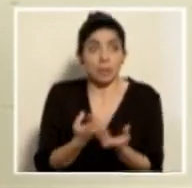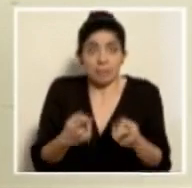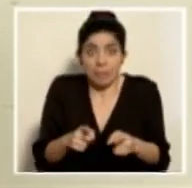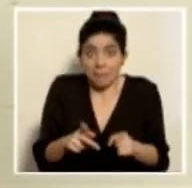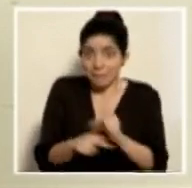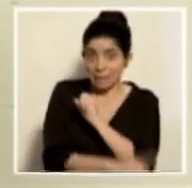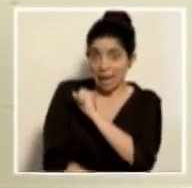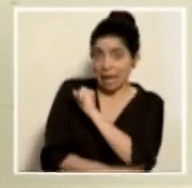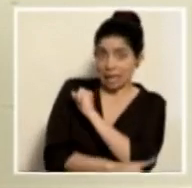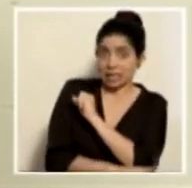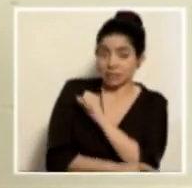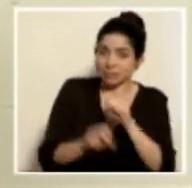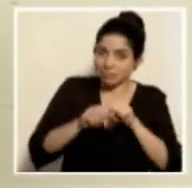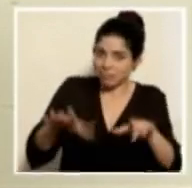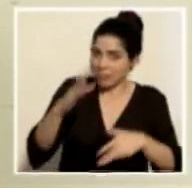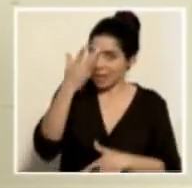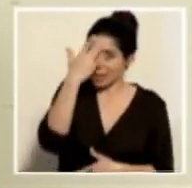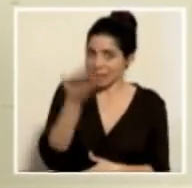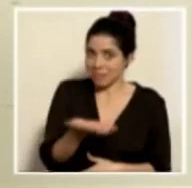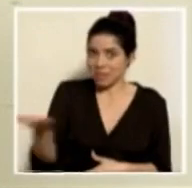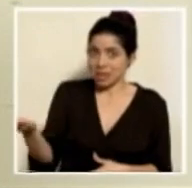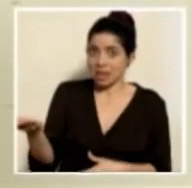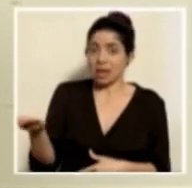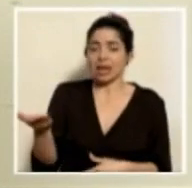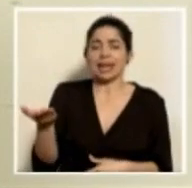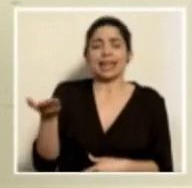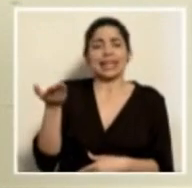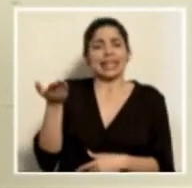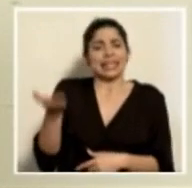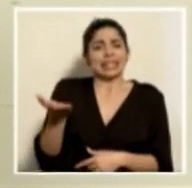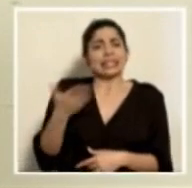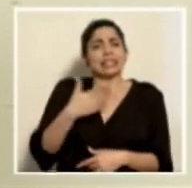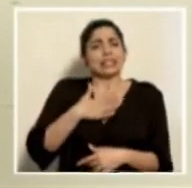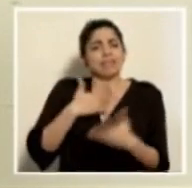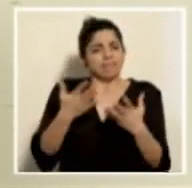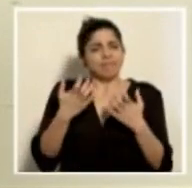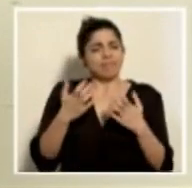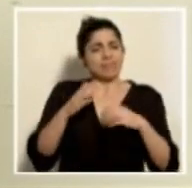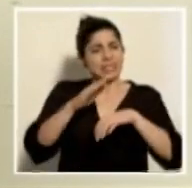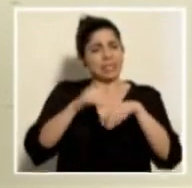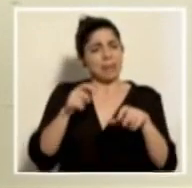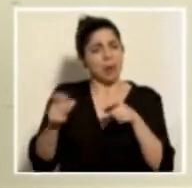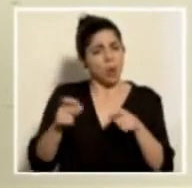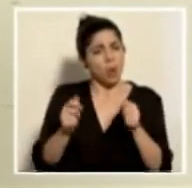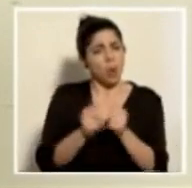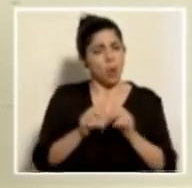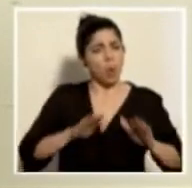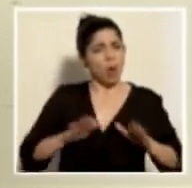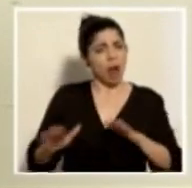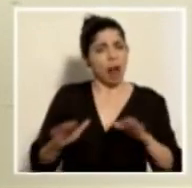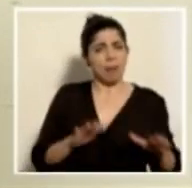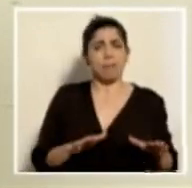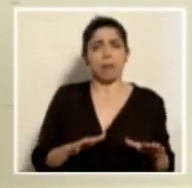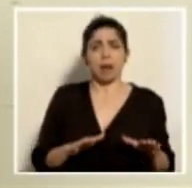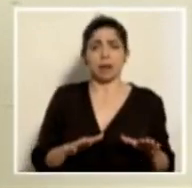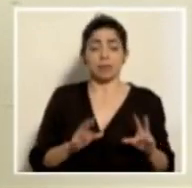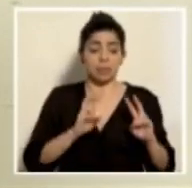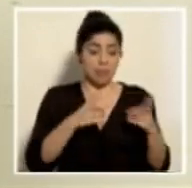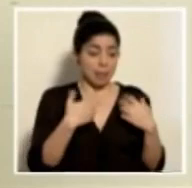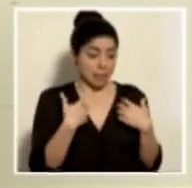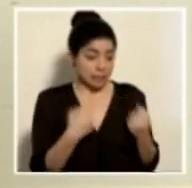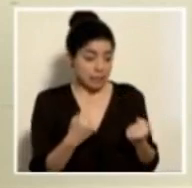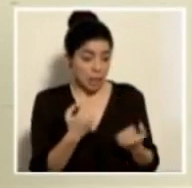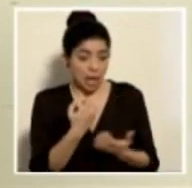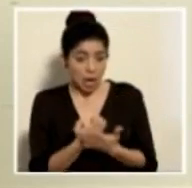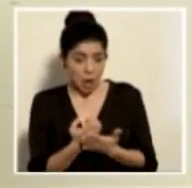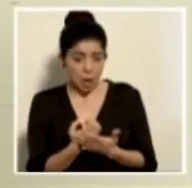país, que es también de pandemia, y en esto quiero llamar a la prudencia y la calma. En lo de salud y en la parte